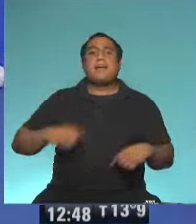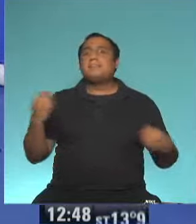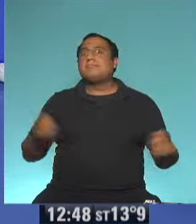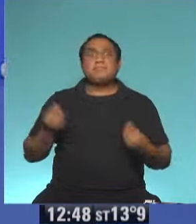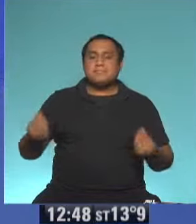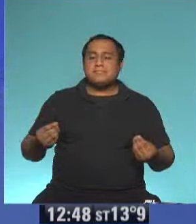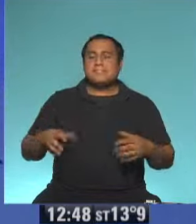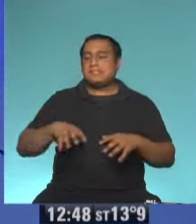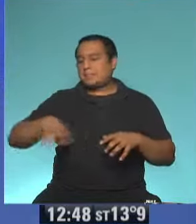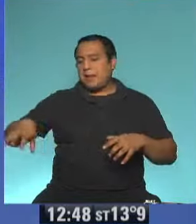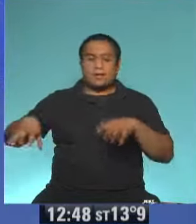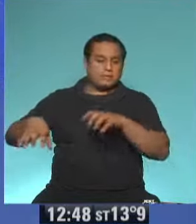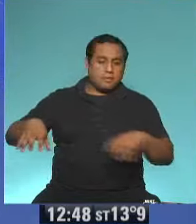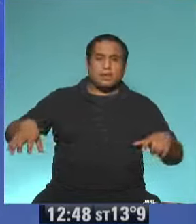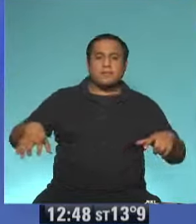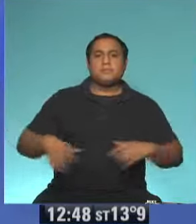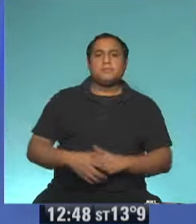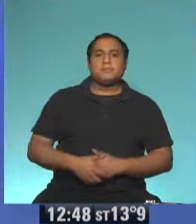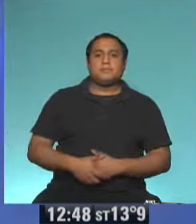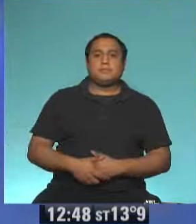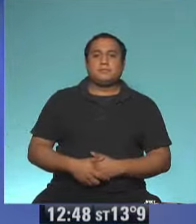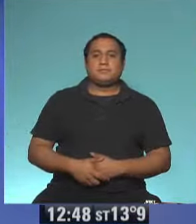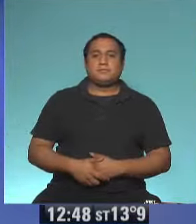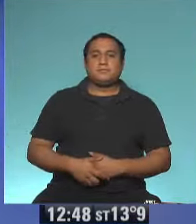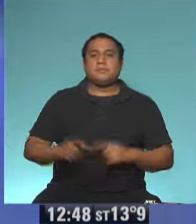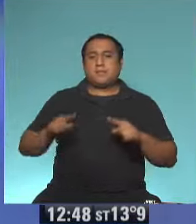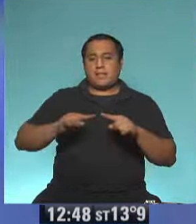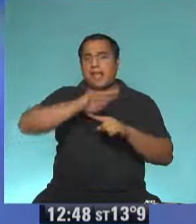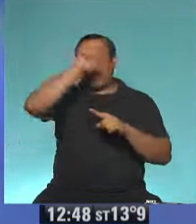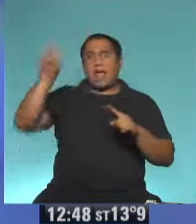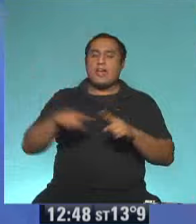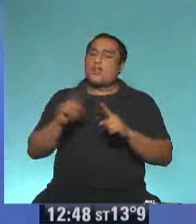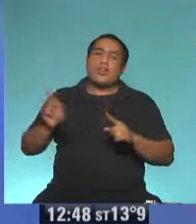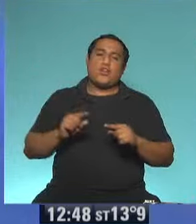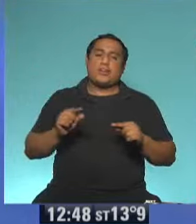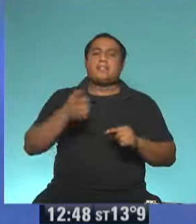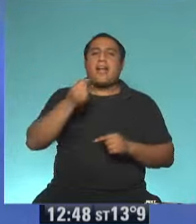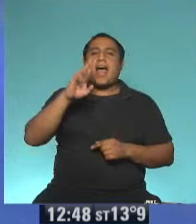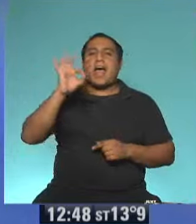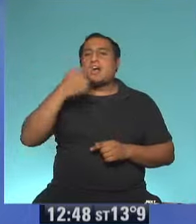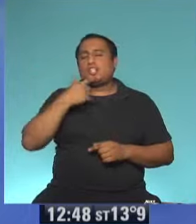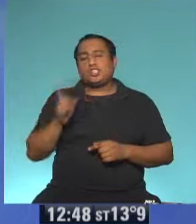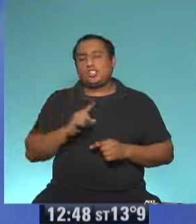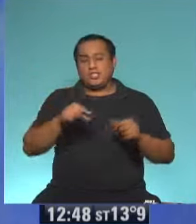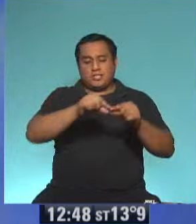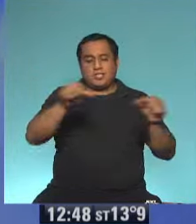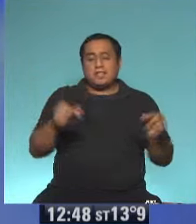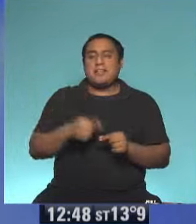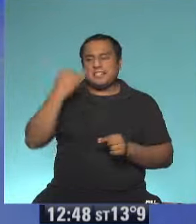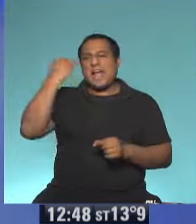a separar estos... Sí. Aros. Que no son aros, son cuadrados. Son cuadrados. Tuvimos la clase de geometría.